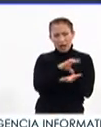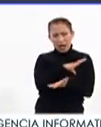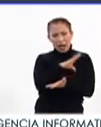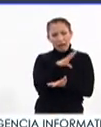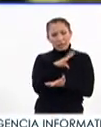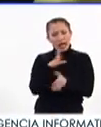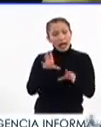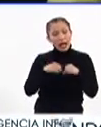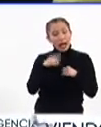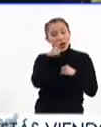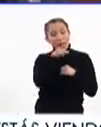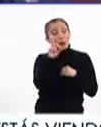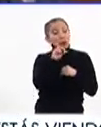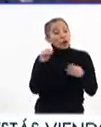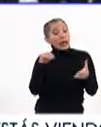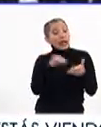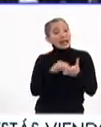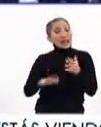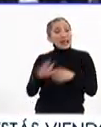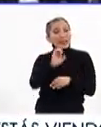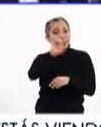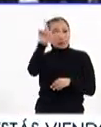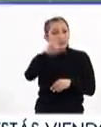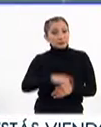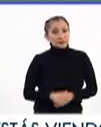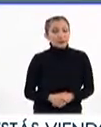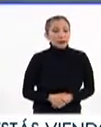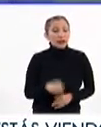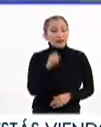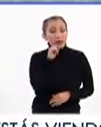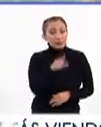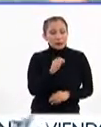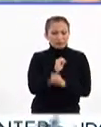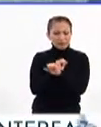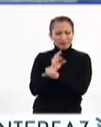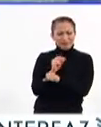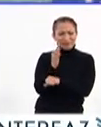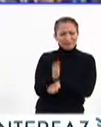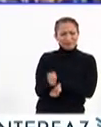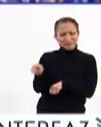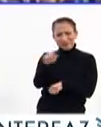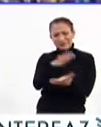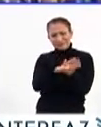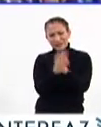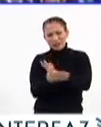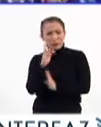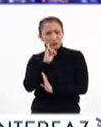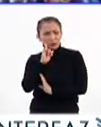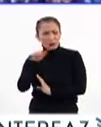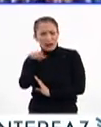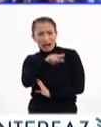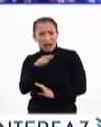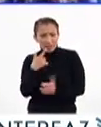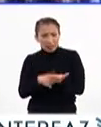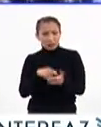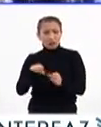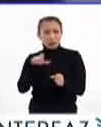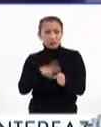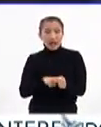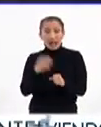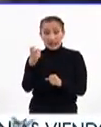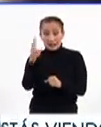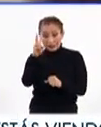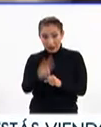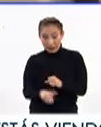existente de adoptar el lenguaje femenino en el ámbito profesional y a la resistencia a la propia evolución del rol de la mujer en la sociedad.